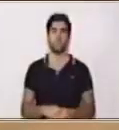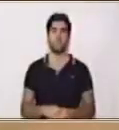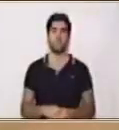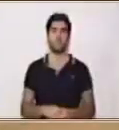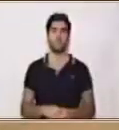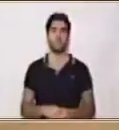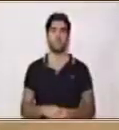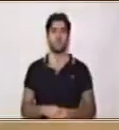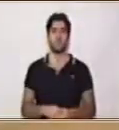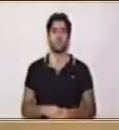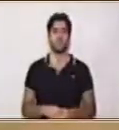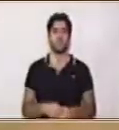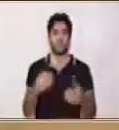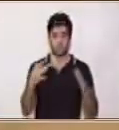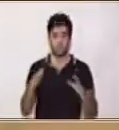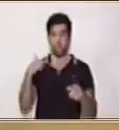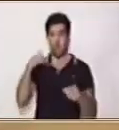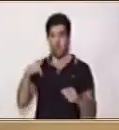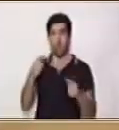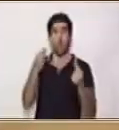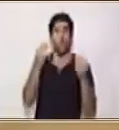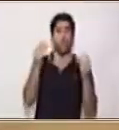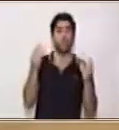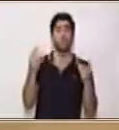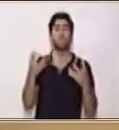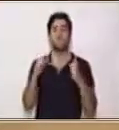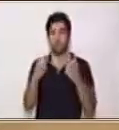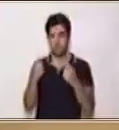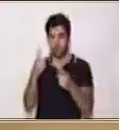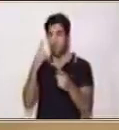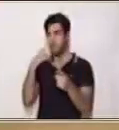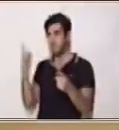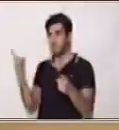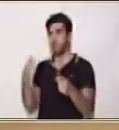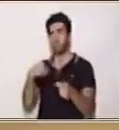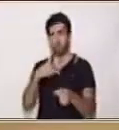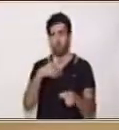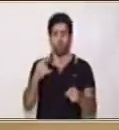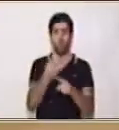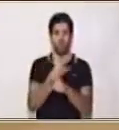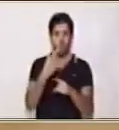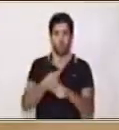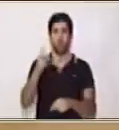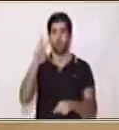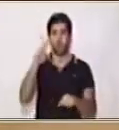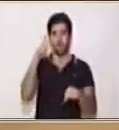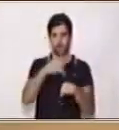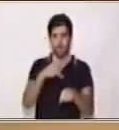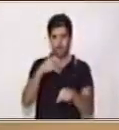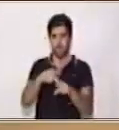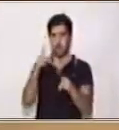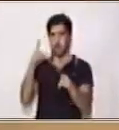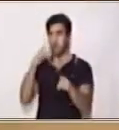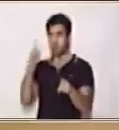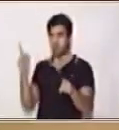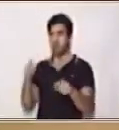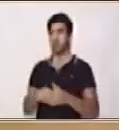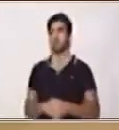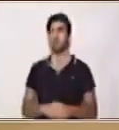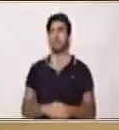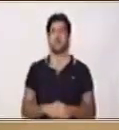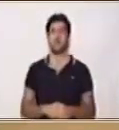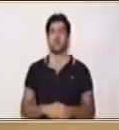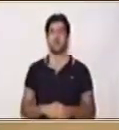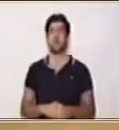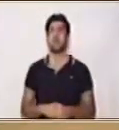altura. Vamos a calcular entonces, vamos a utilizar dos veces la fórmula de volumen para un cilindro